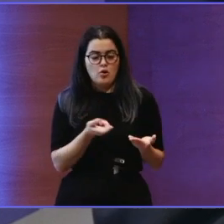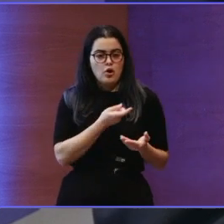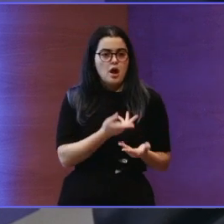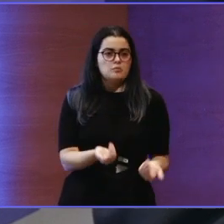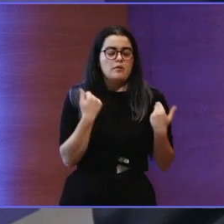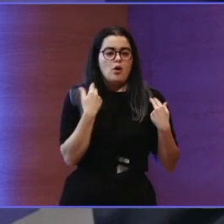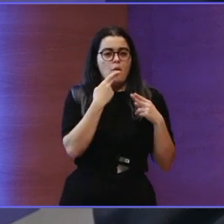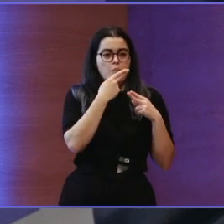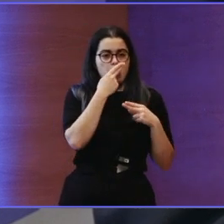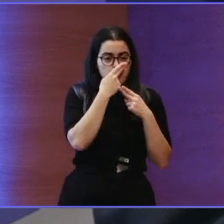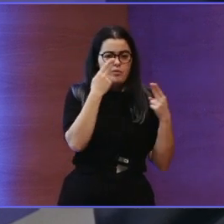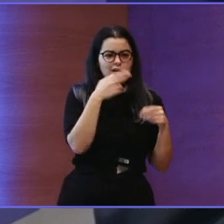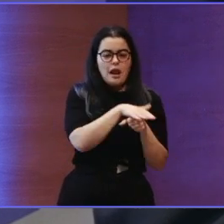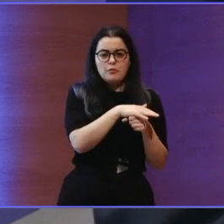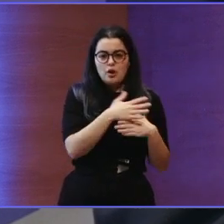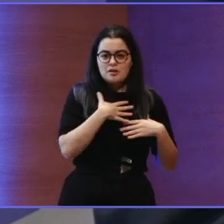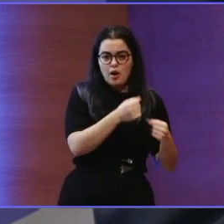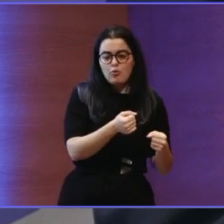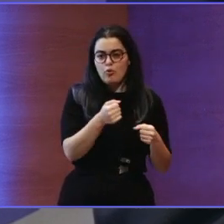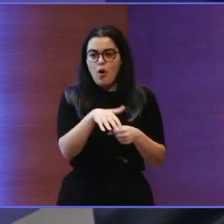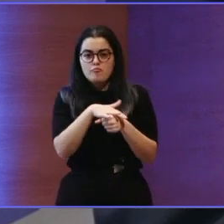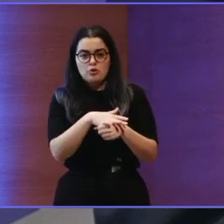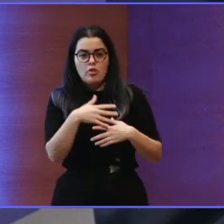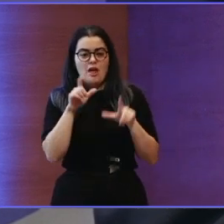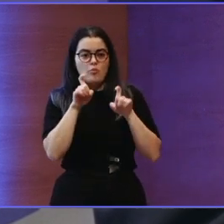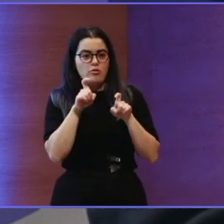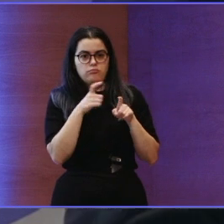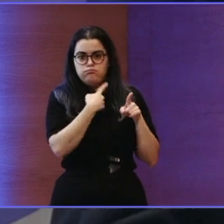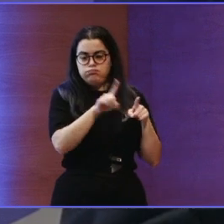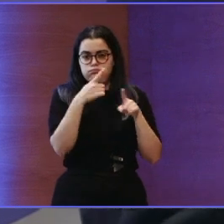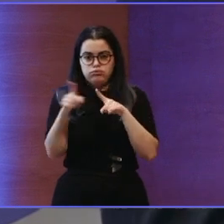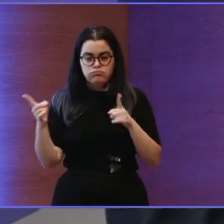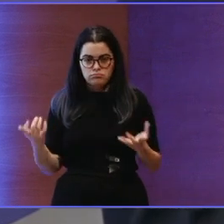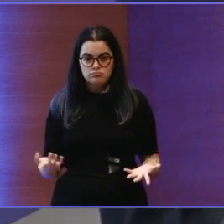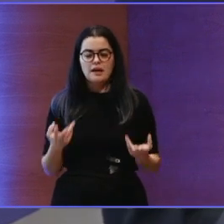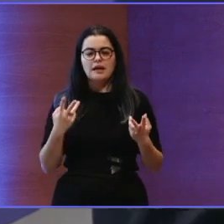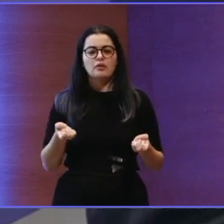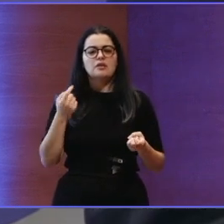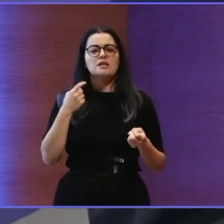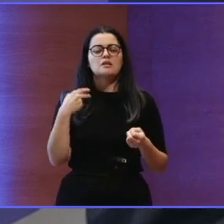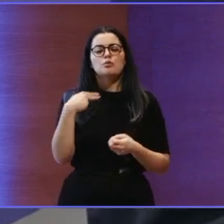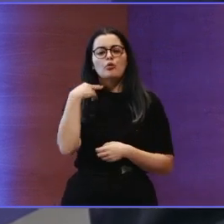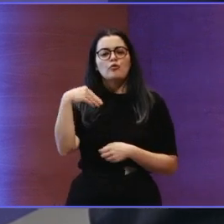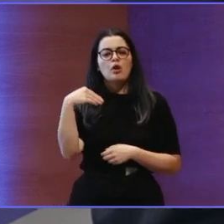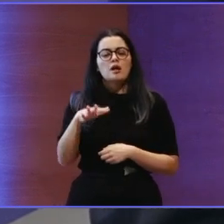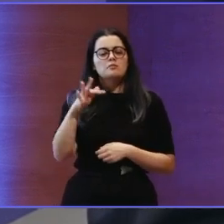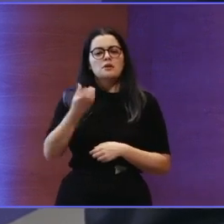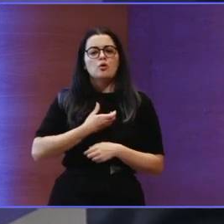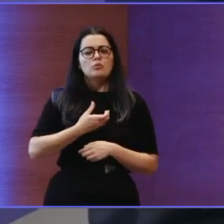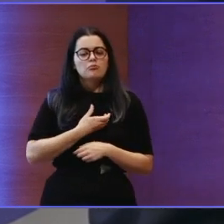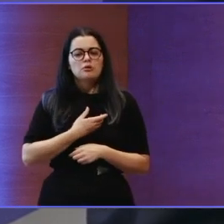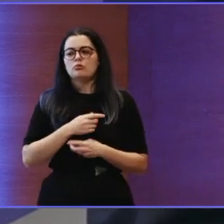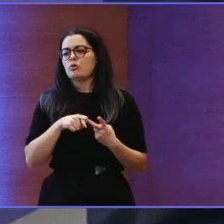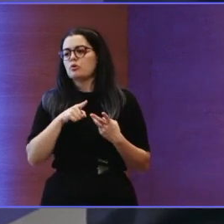pública en el ámbito de la salud y en el ámbito de la educación entonces tanto desde las diputaciones forales como desde los ayuntamientos como